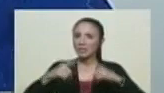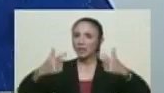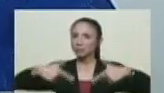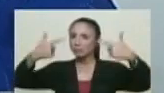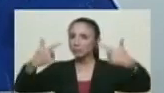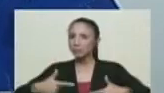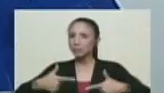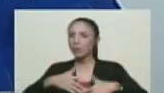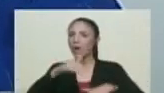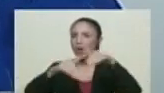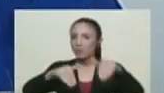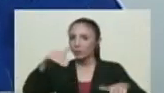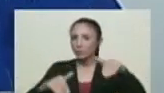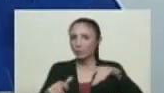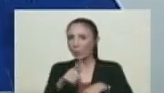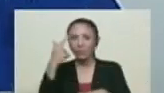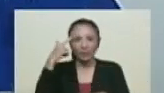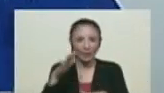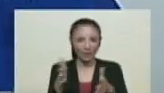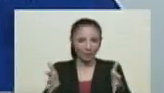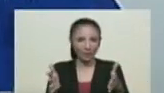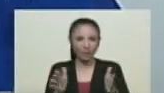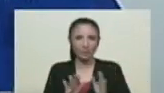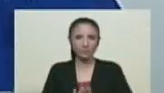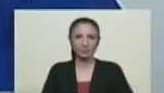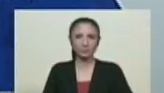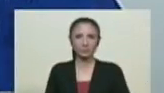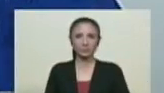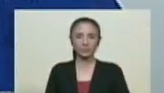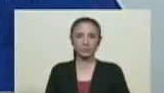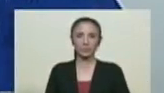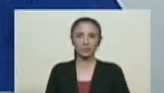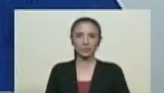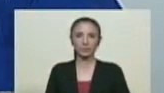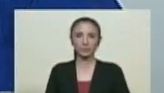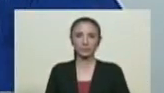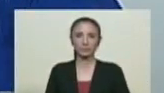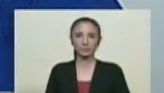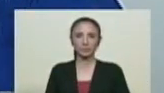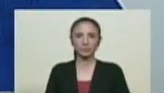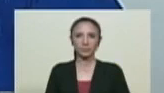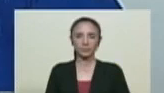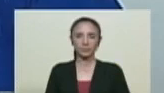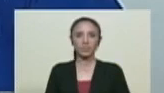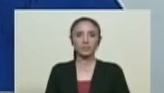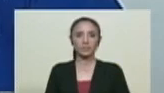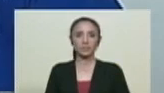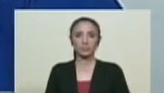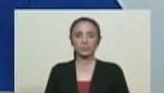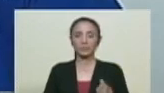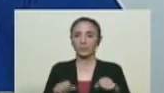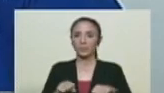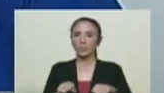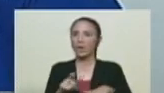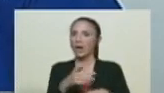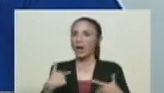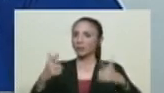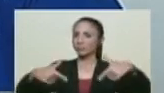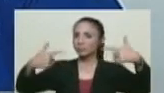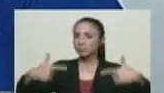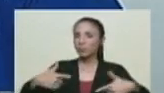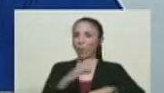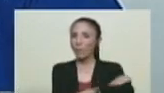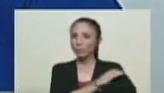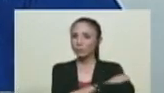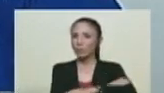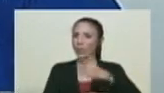contrincantes que se va a medir en las primarias y decía que le gustaría justamente de él quedar como candidato opositor, de enfrentarse con usted